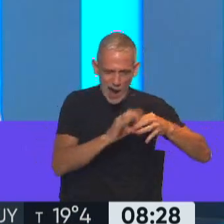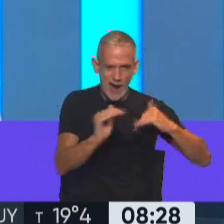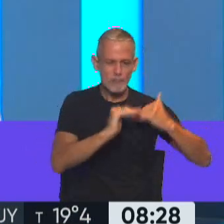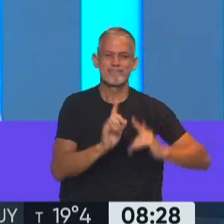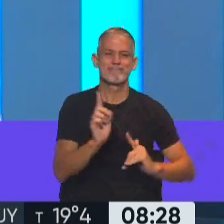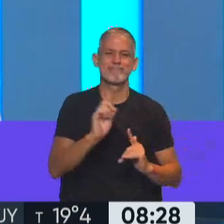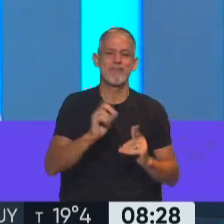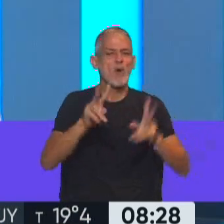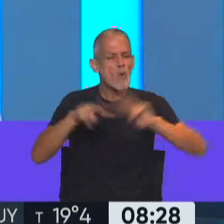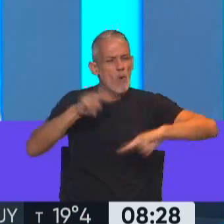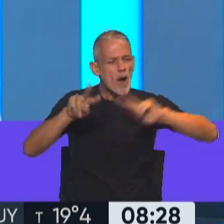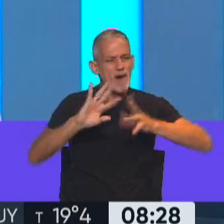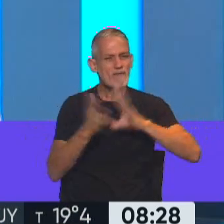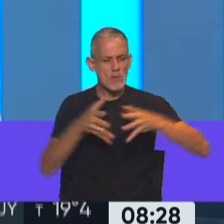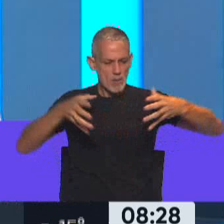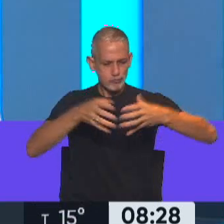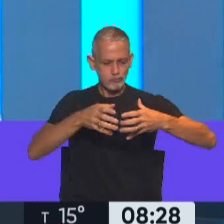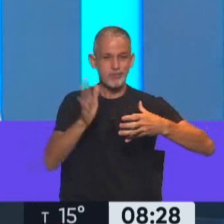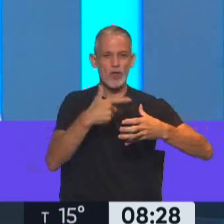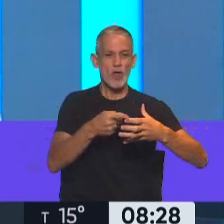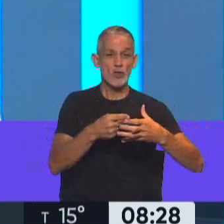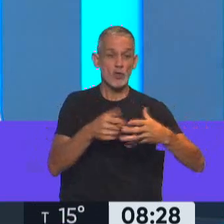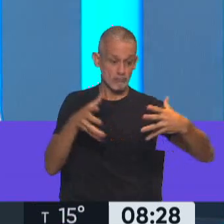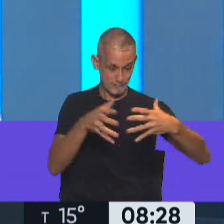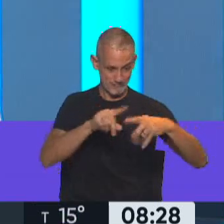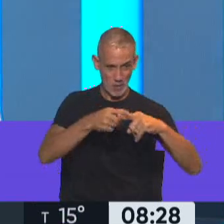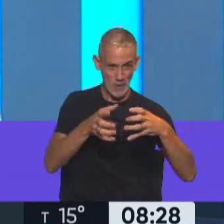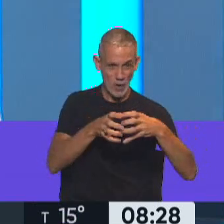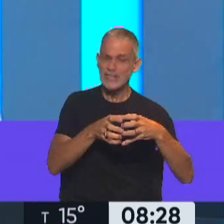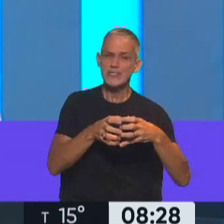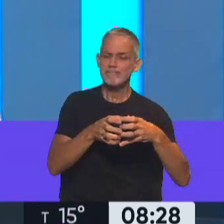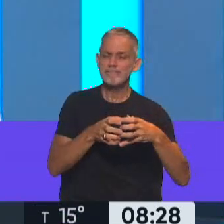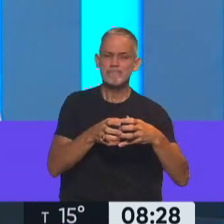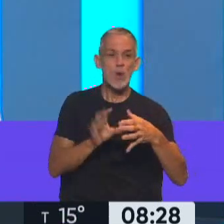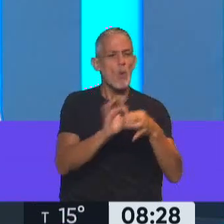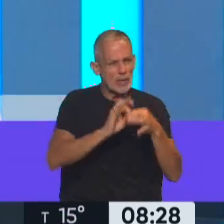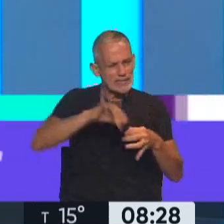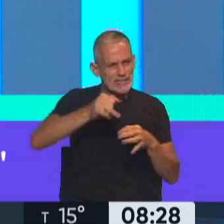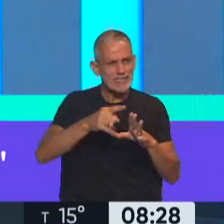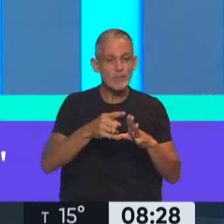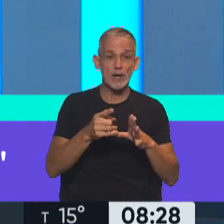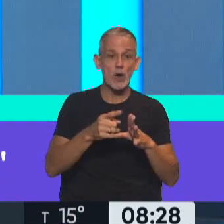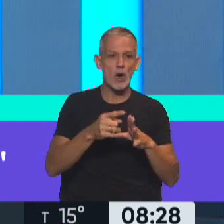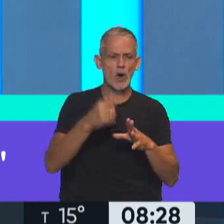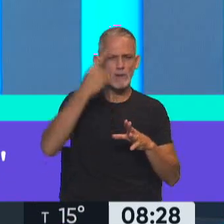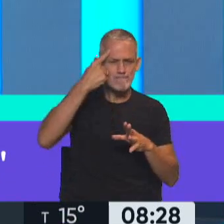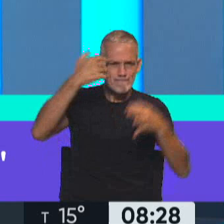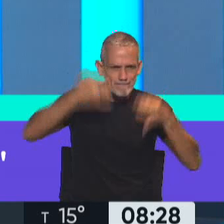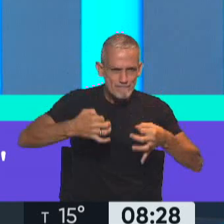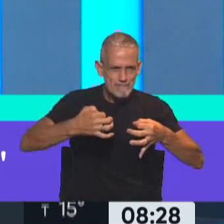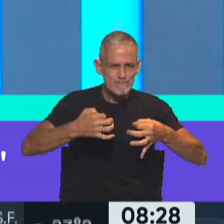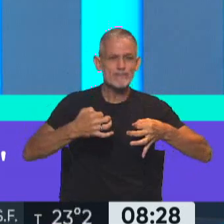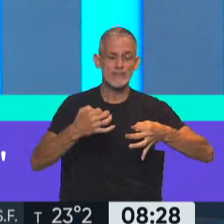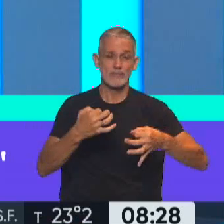la forma de que el bloque exprese el máximo de unidad con el máximo de consistencia,